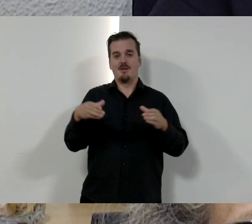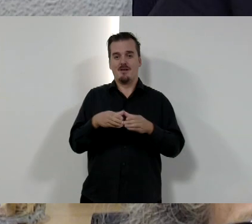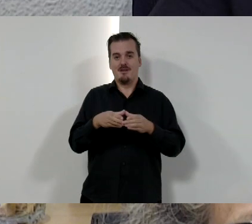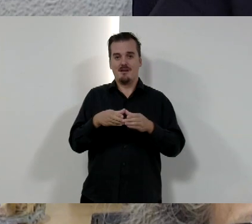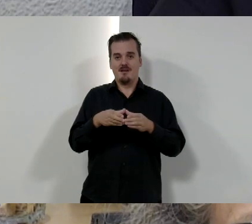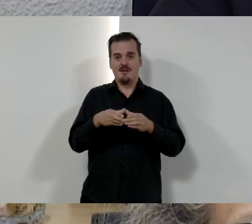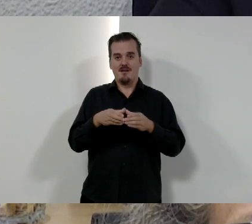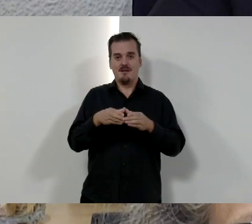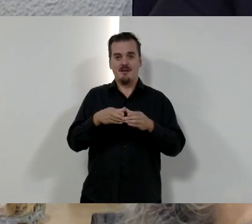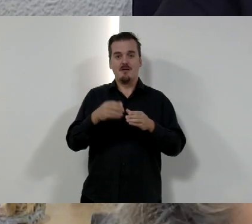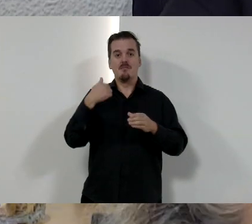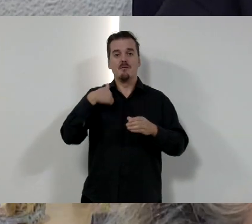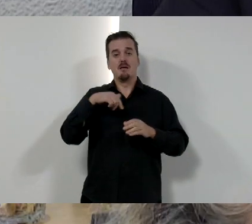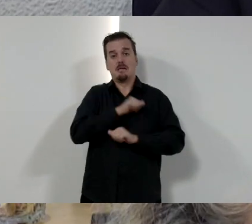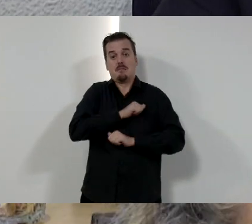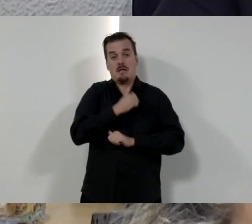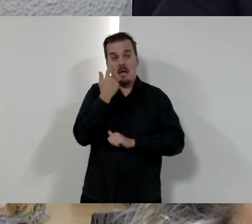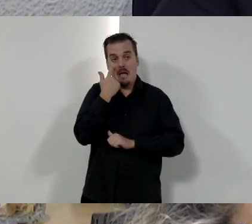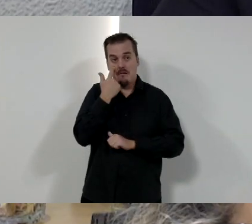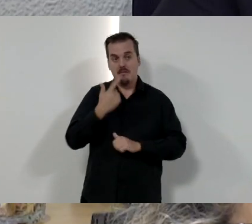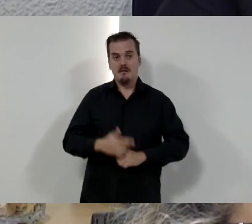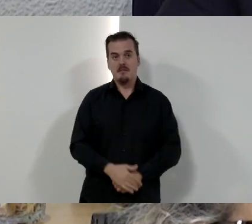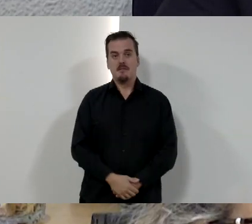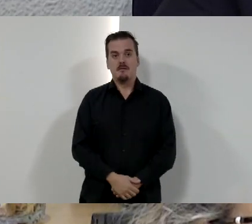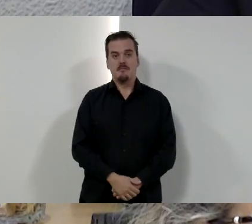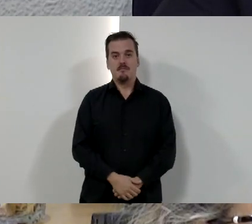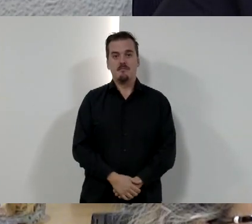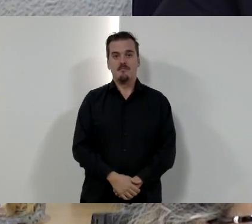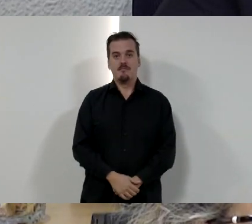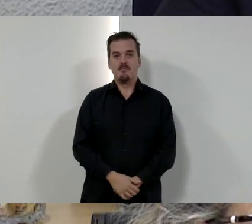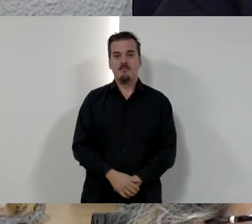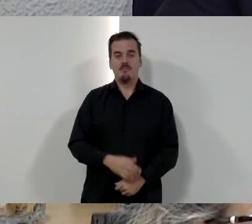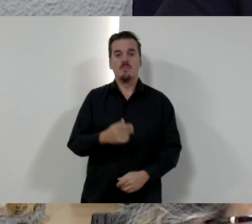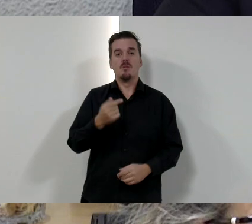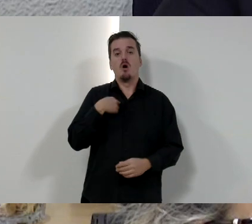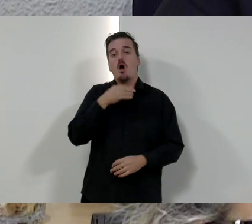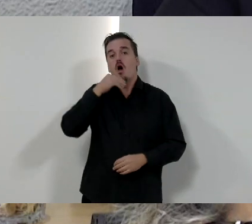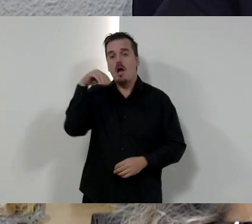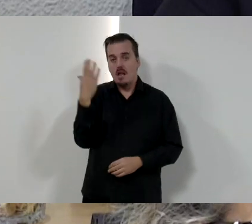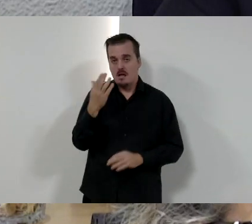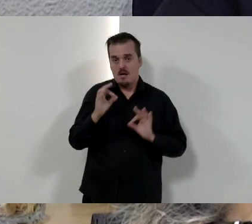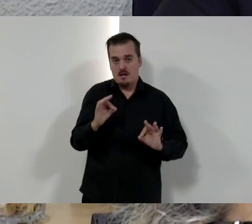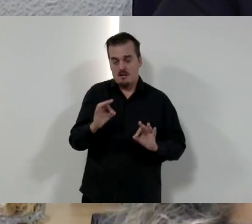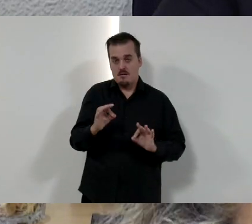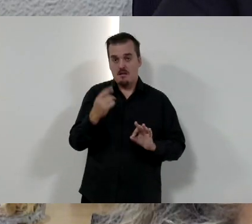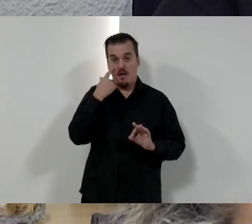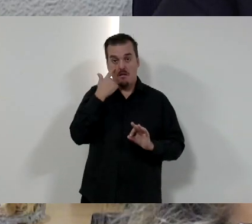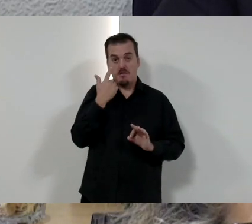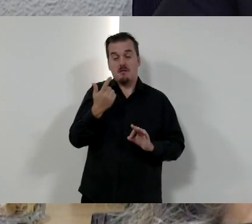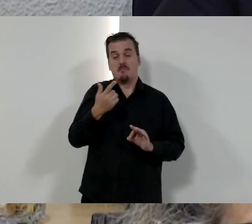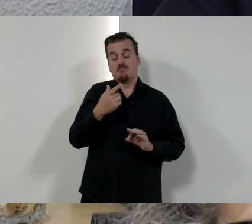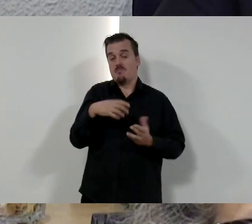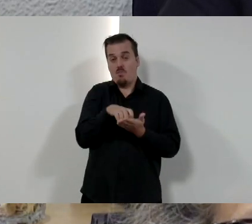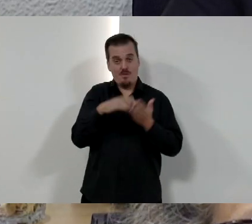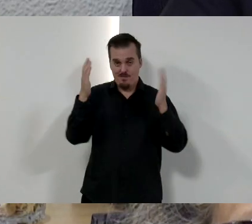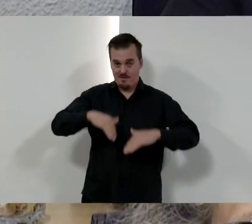gobierno. Entonces, esperemos a que voten a favor, ojalá y sea así, ¿no? Porque sin duda